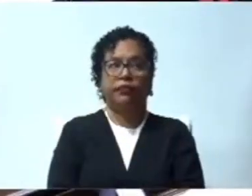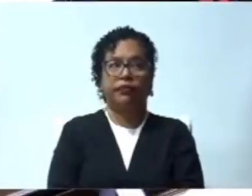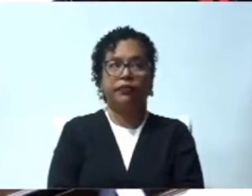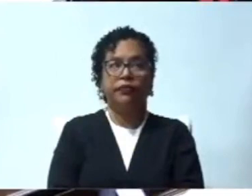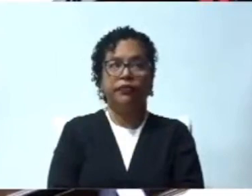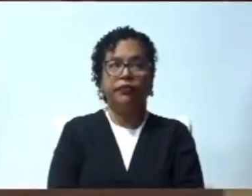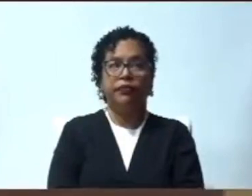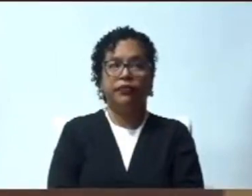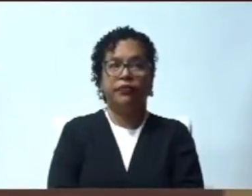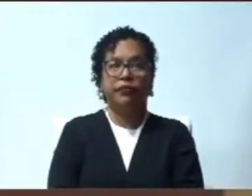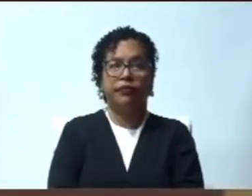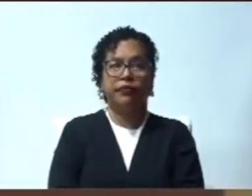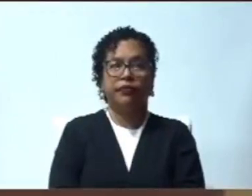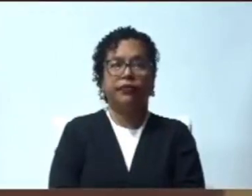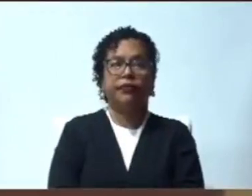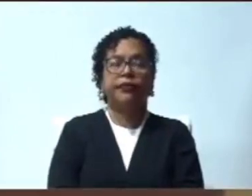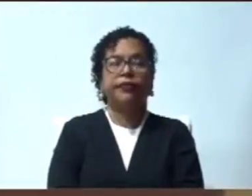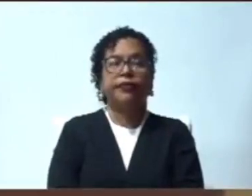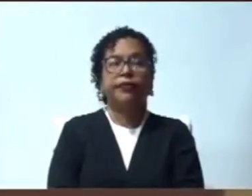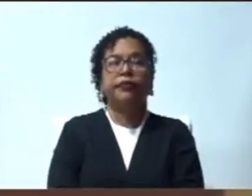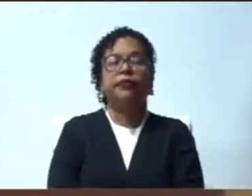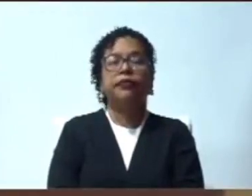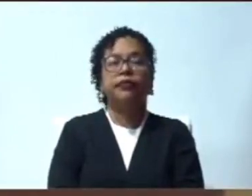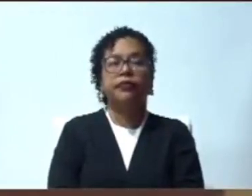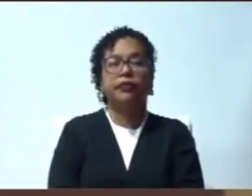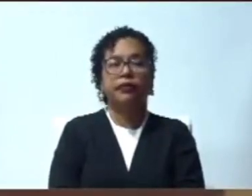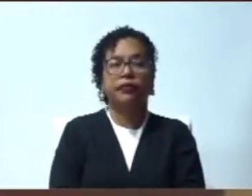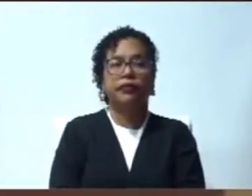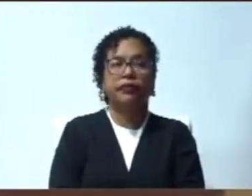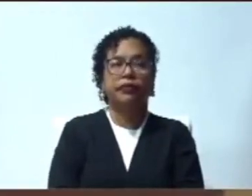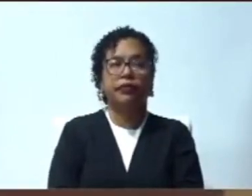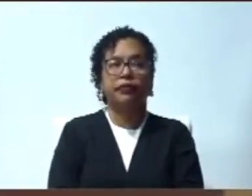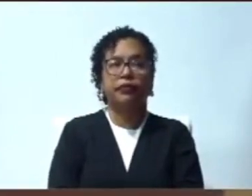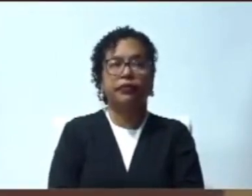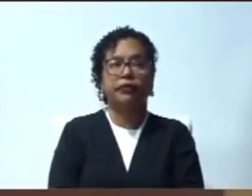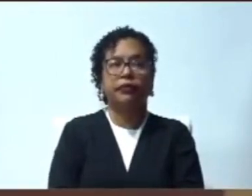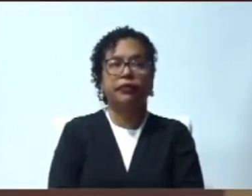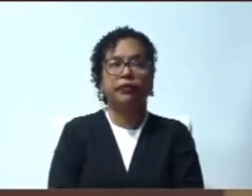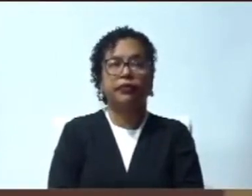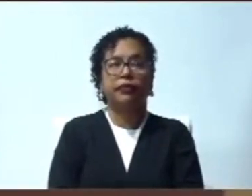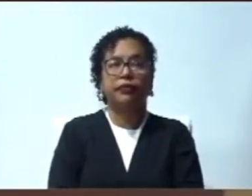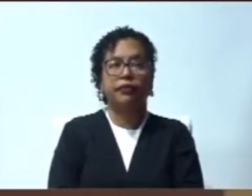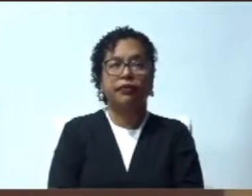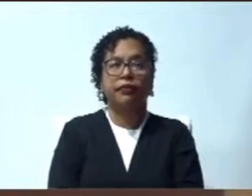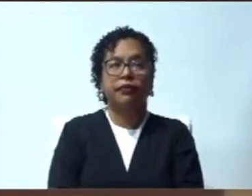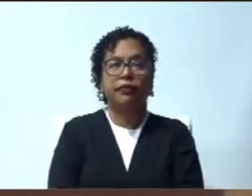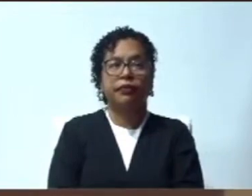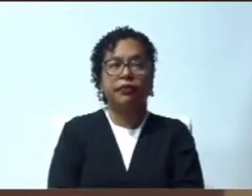Bien, entonces,